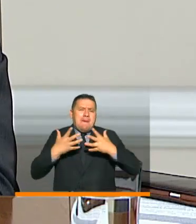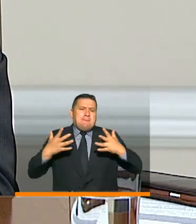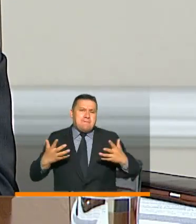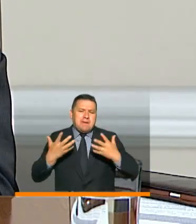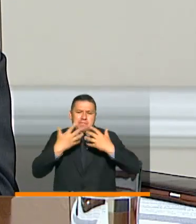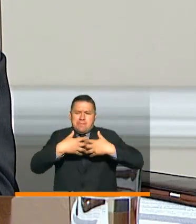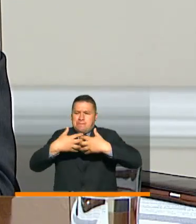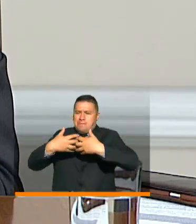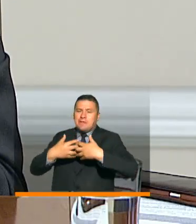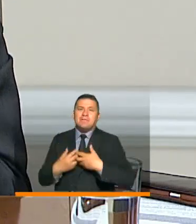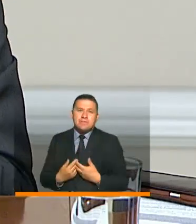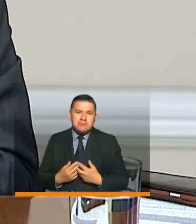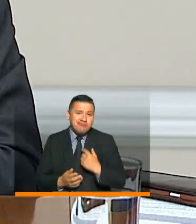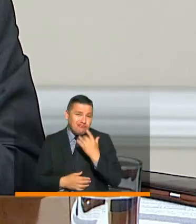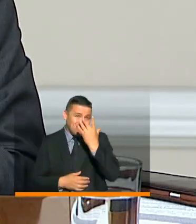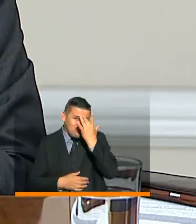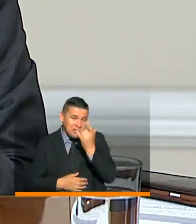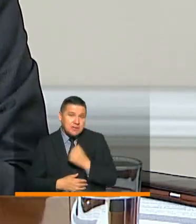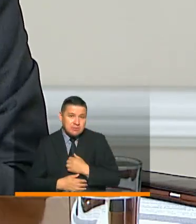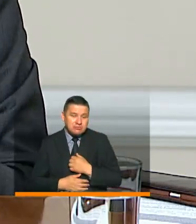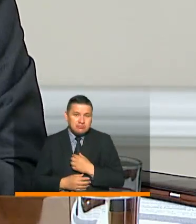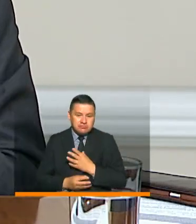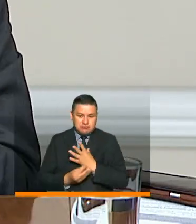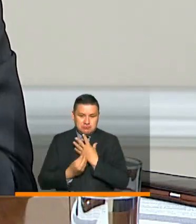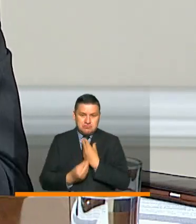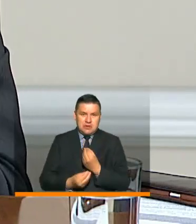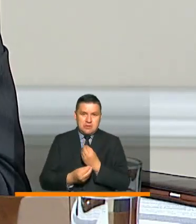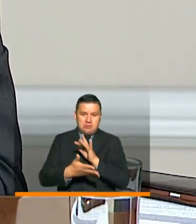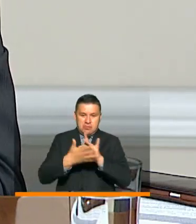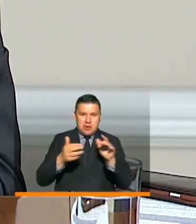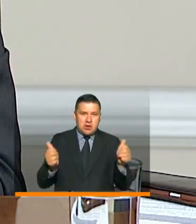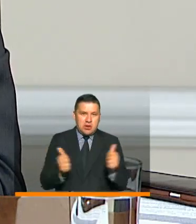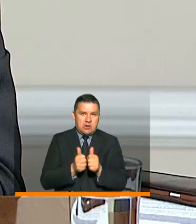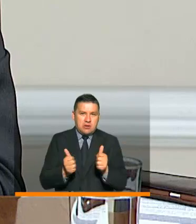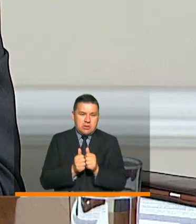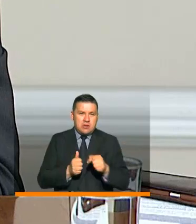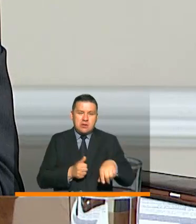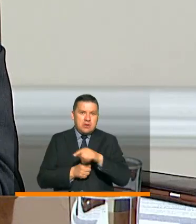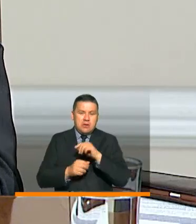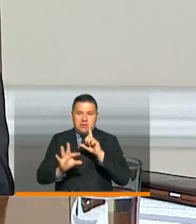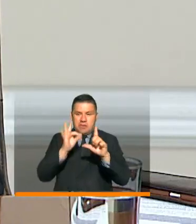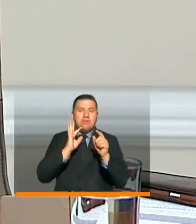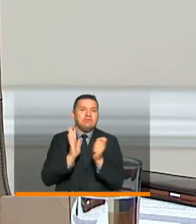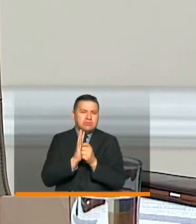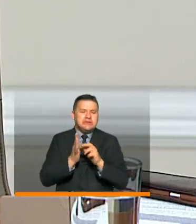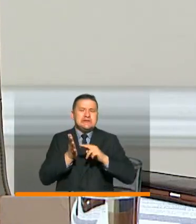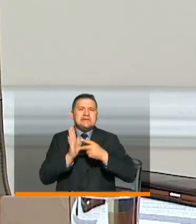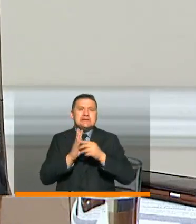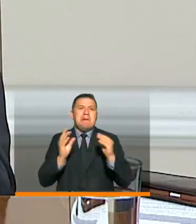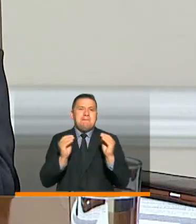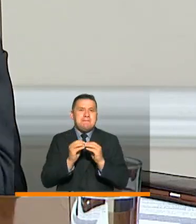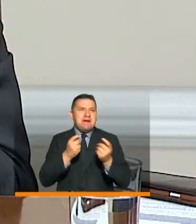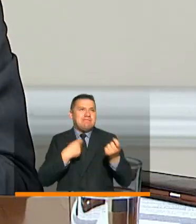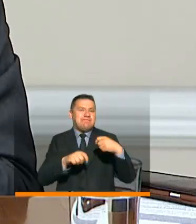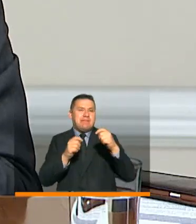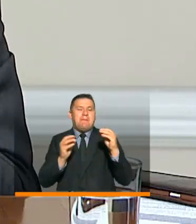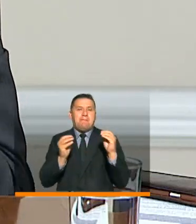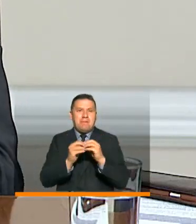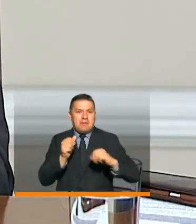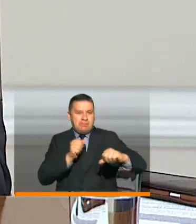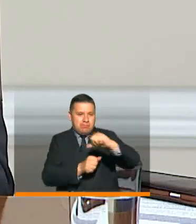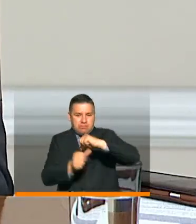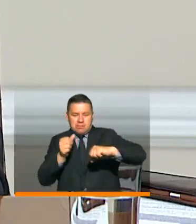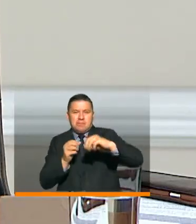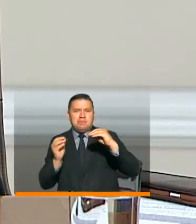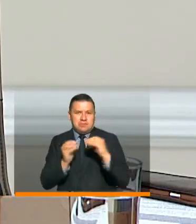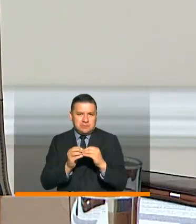medianos empresarios. Porque madurez digital y acompañamiento desde lo digital significa más exportación, más